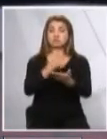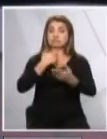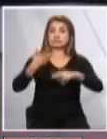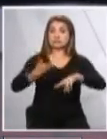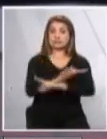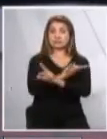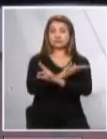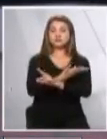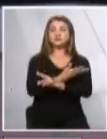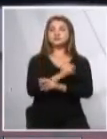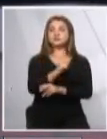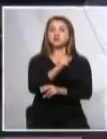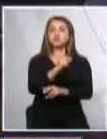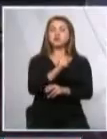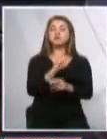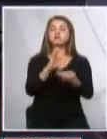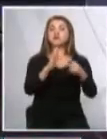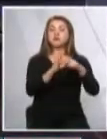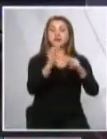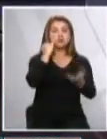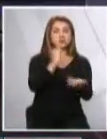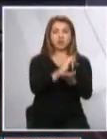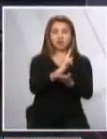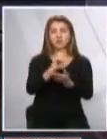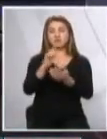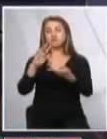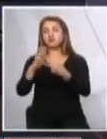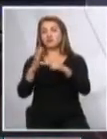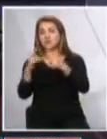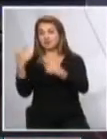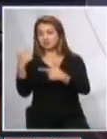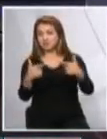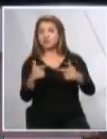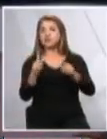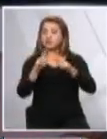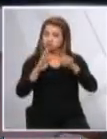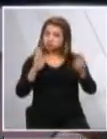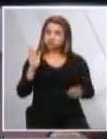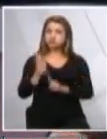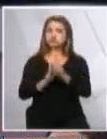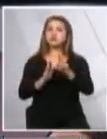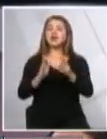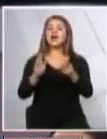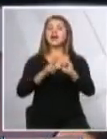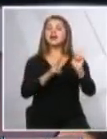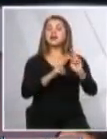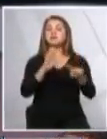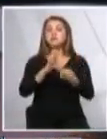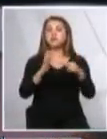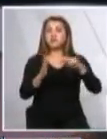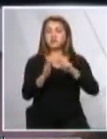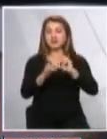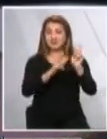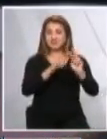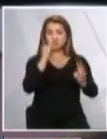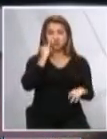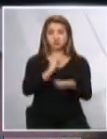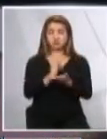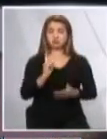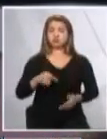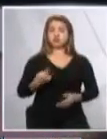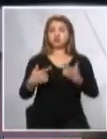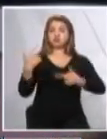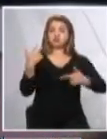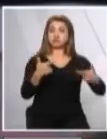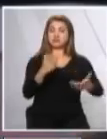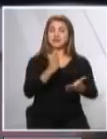crisis no es institucional, sino que es política, y que los sectores políticos arreglen este problema que se generó institucional, pero que es nuestra responsabilidad de la